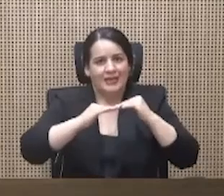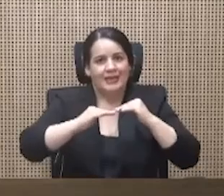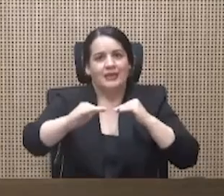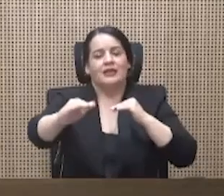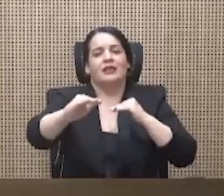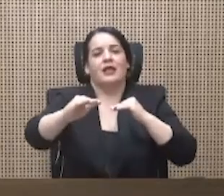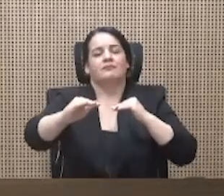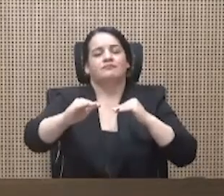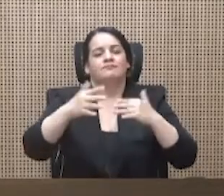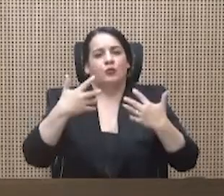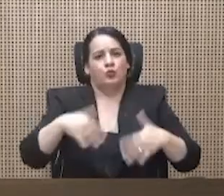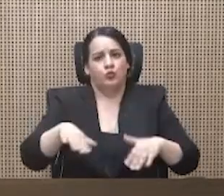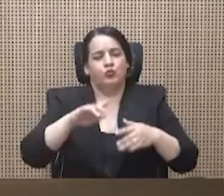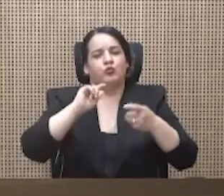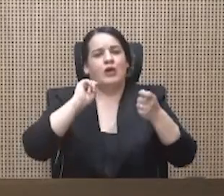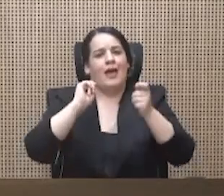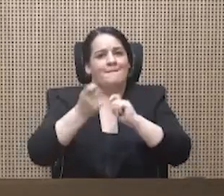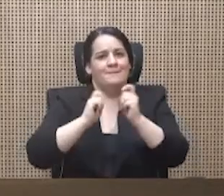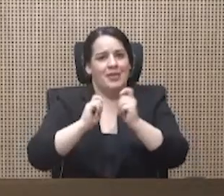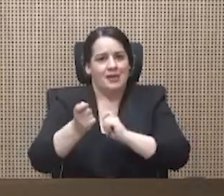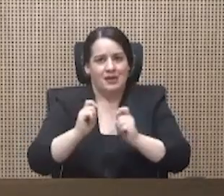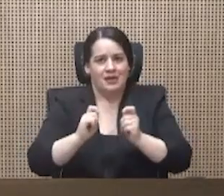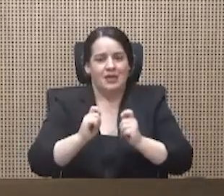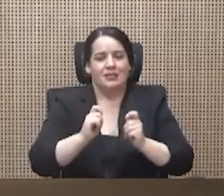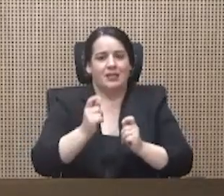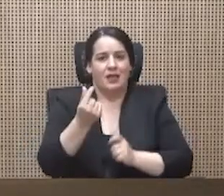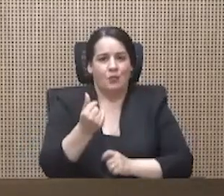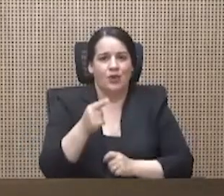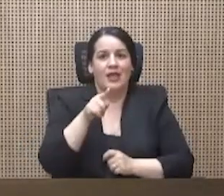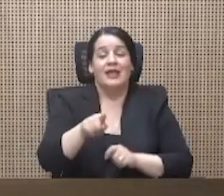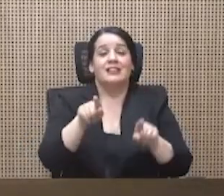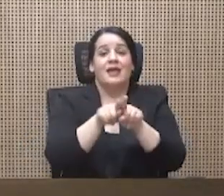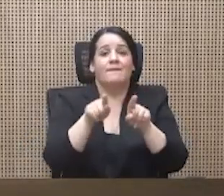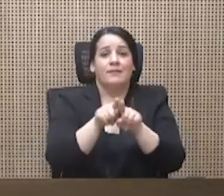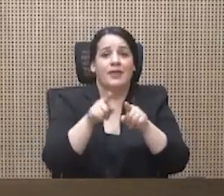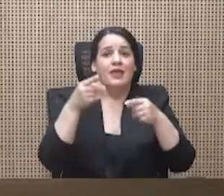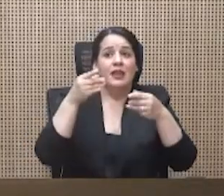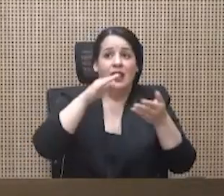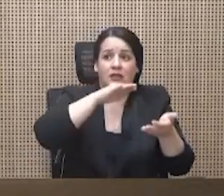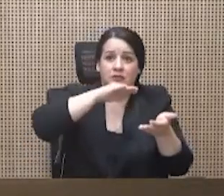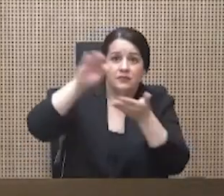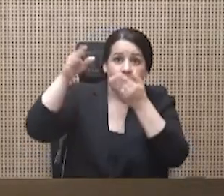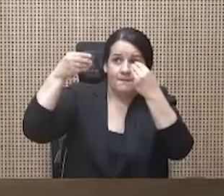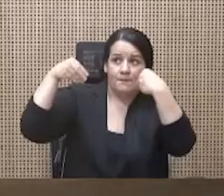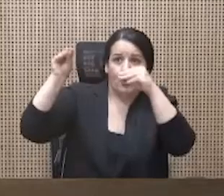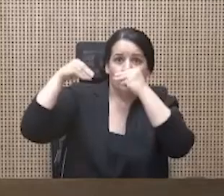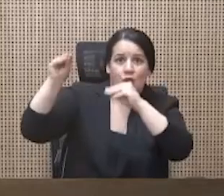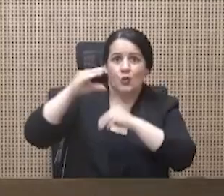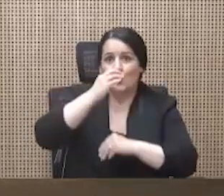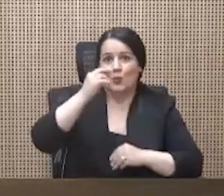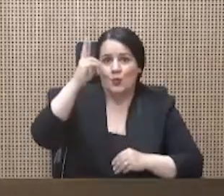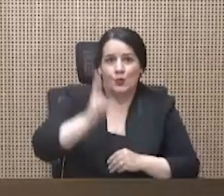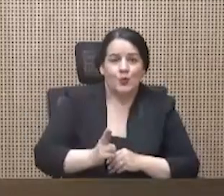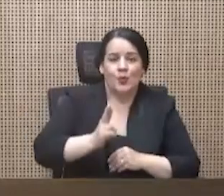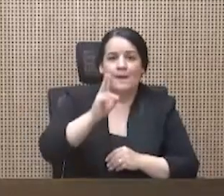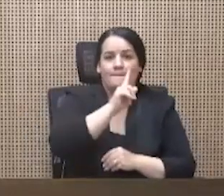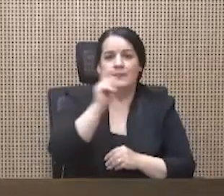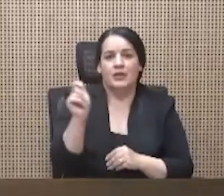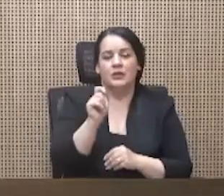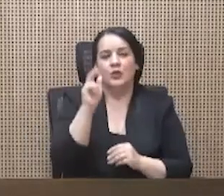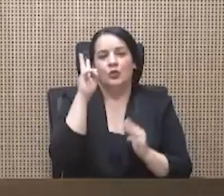menor rentabilidad de las exportaciones. Según el INEC, las exportaciones de Costa Rica durante los meses